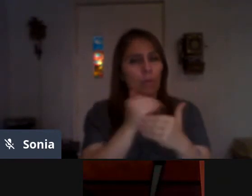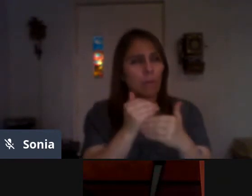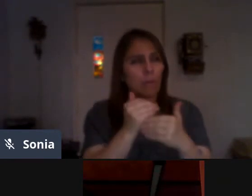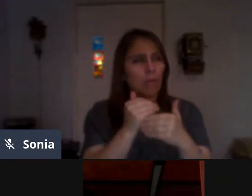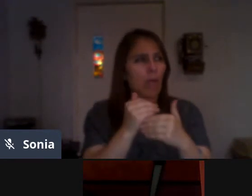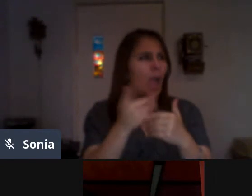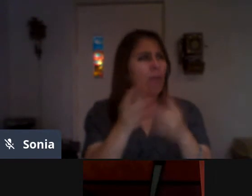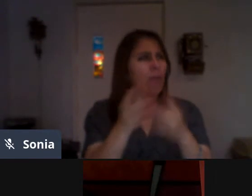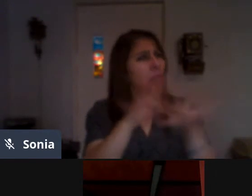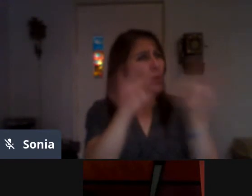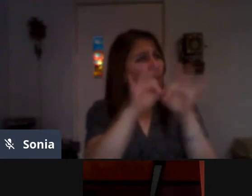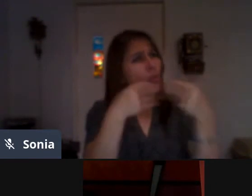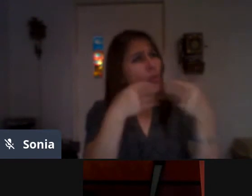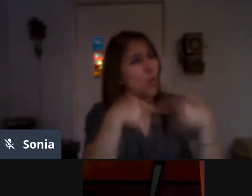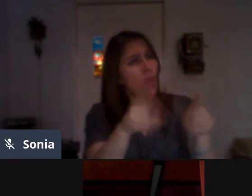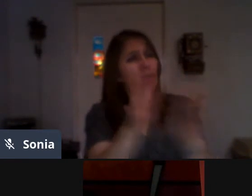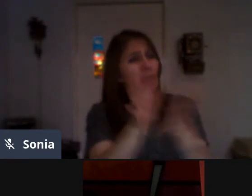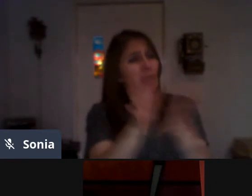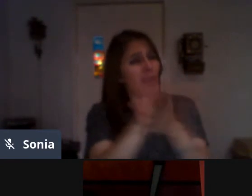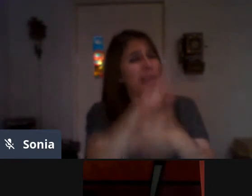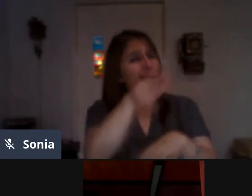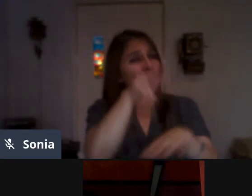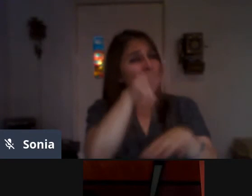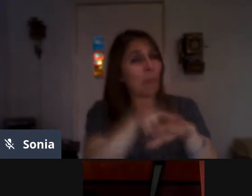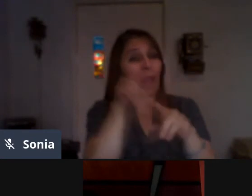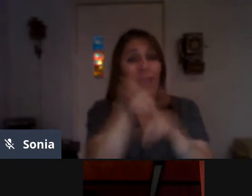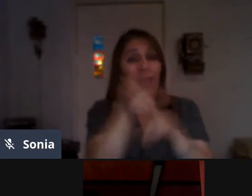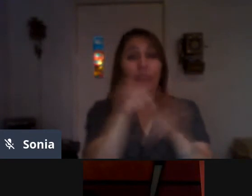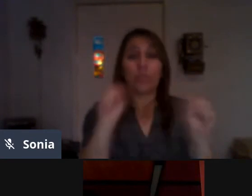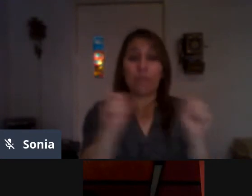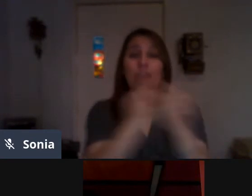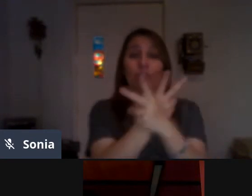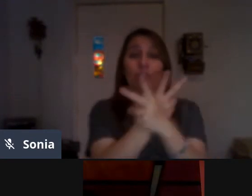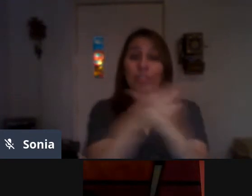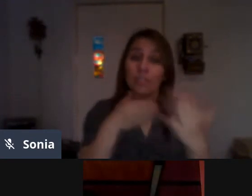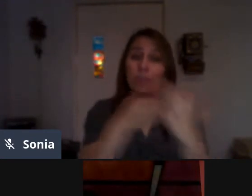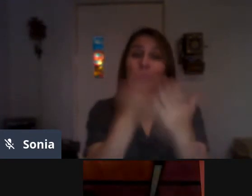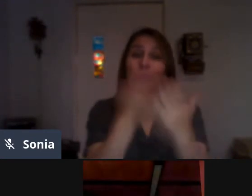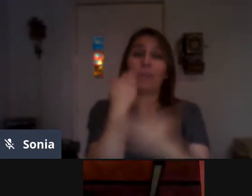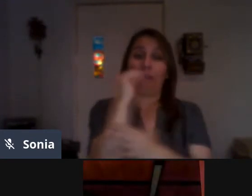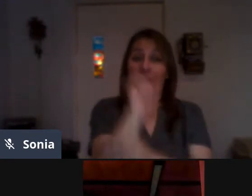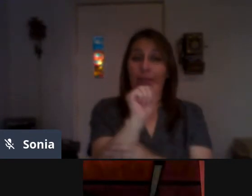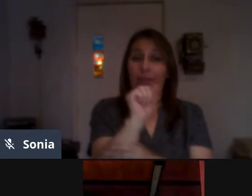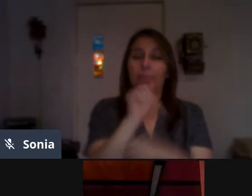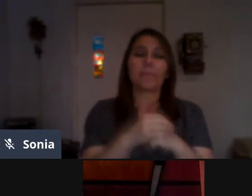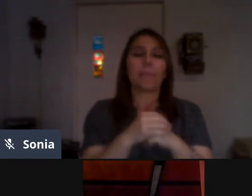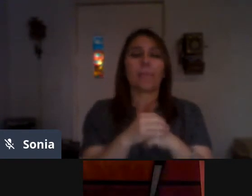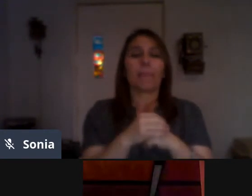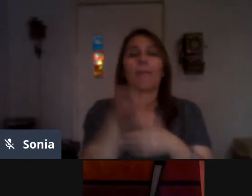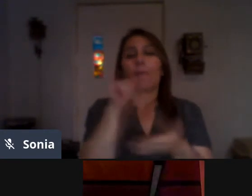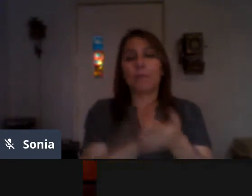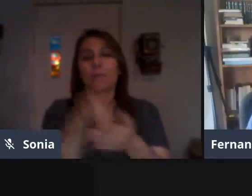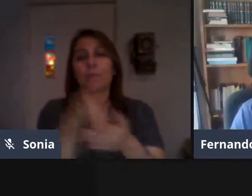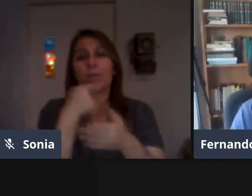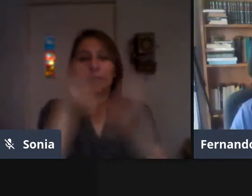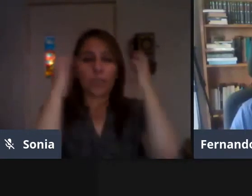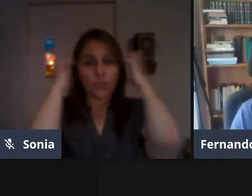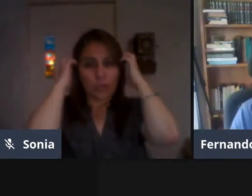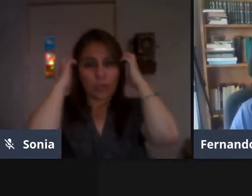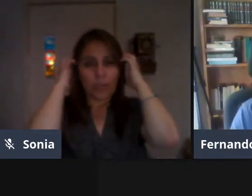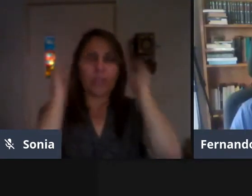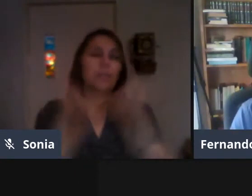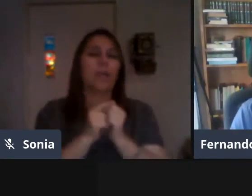son violencia contra la mujer y lo que nos decía yo años sea justamente si aparte de todo la parte de ser abusada